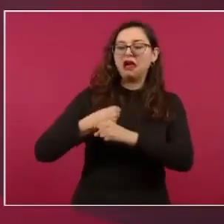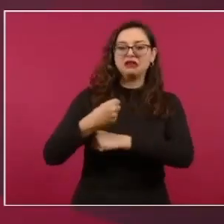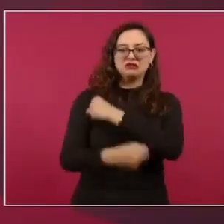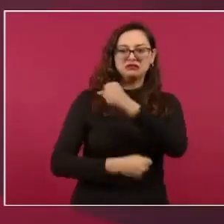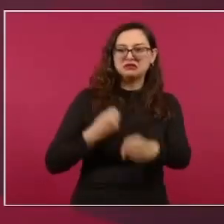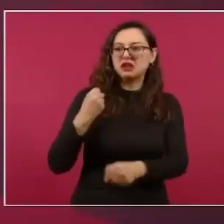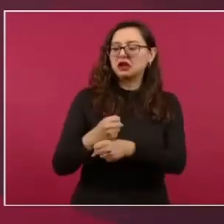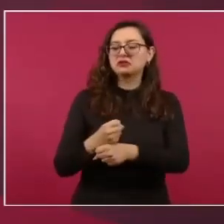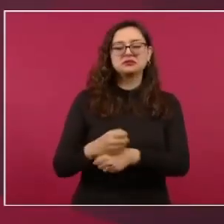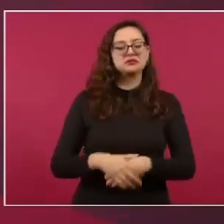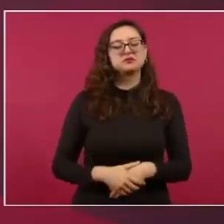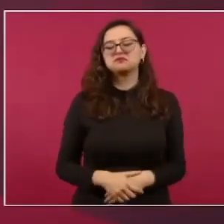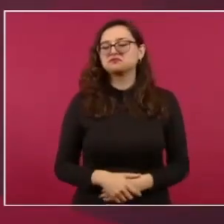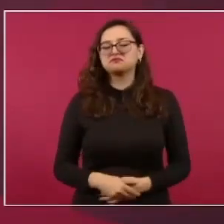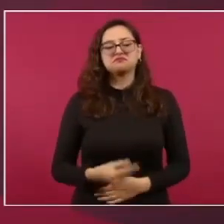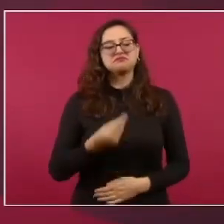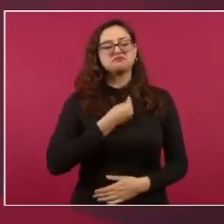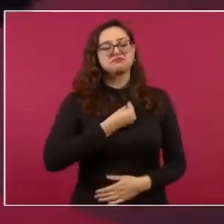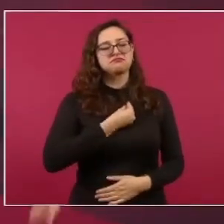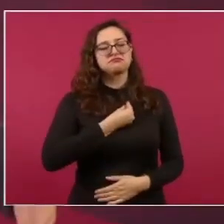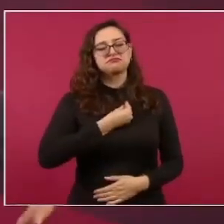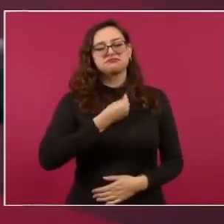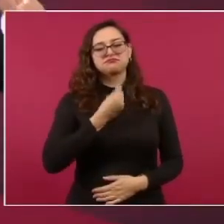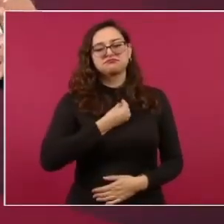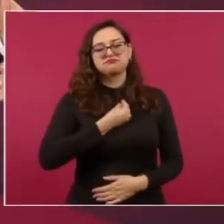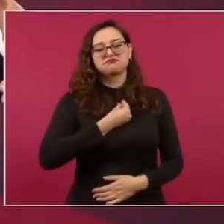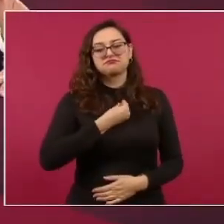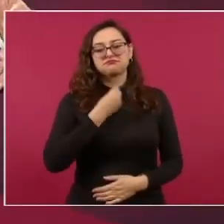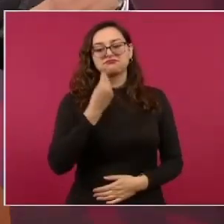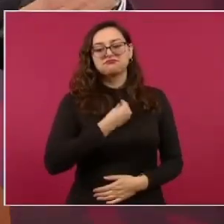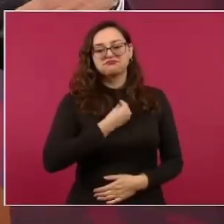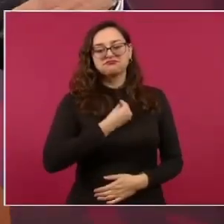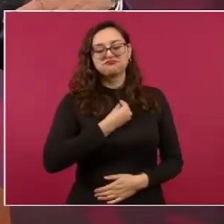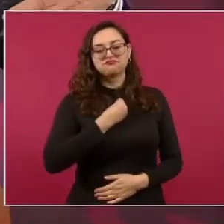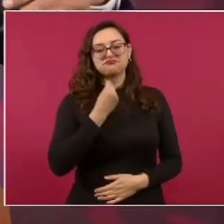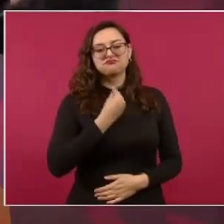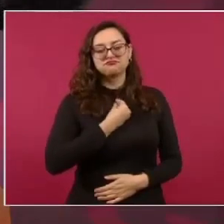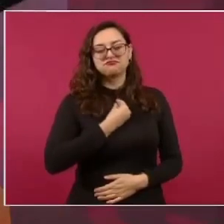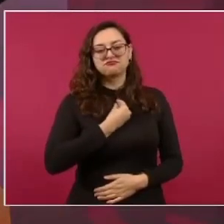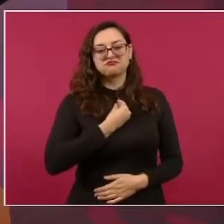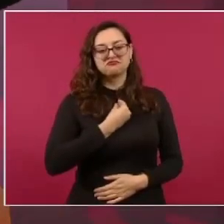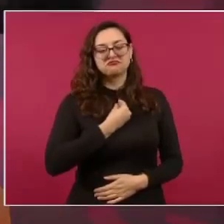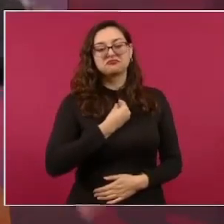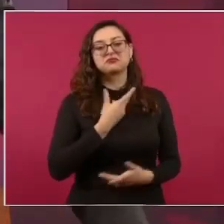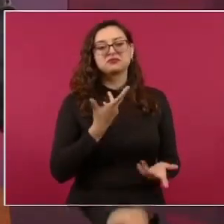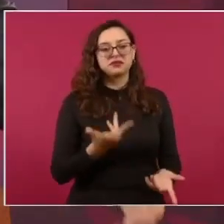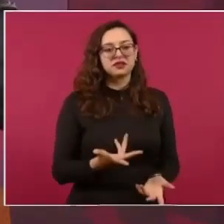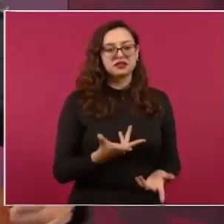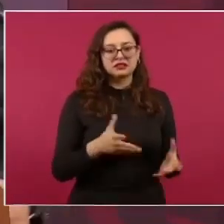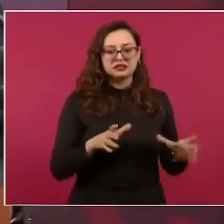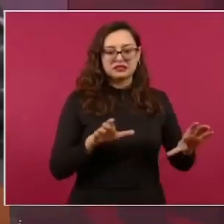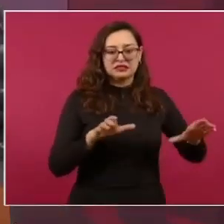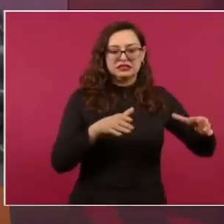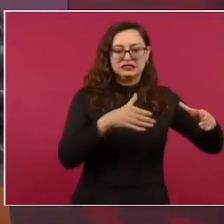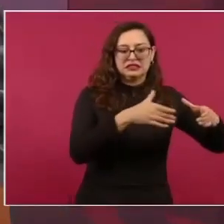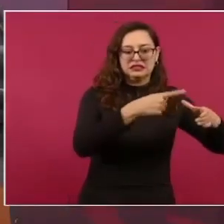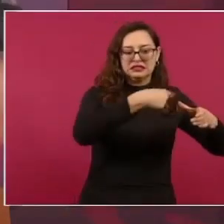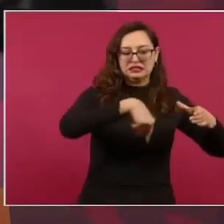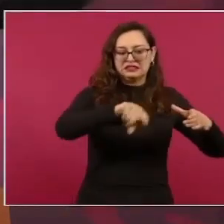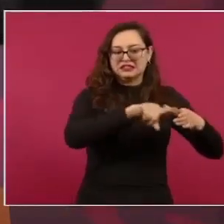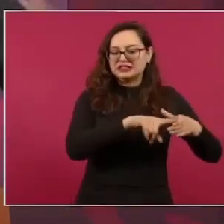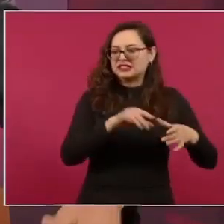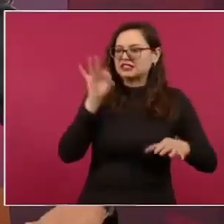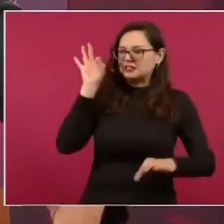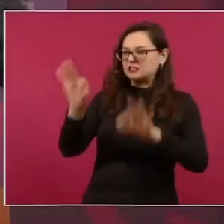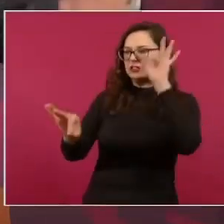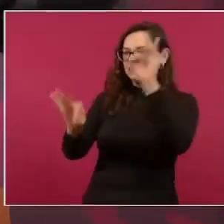no pudieron imponer la corrupción como